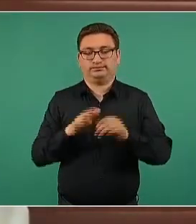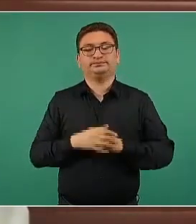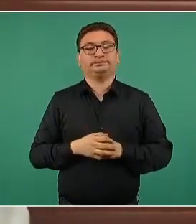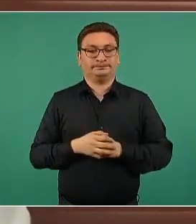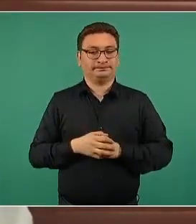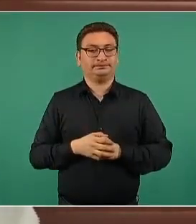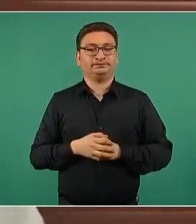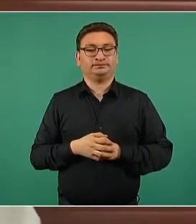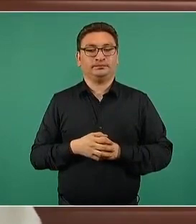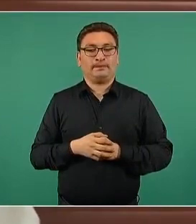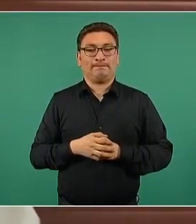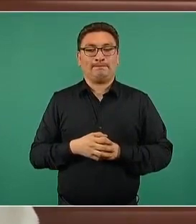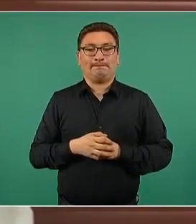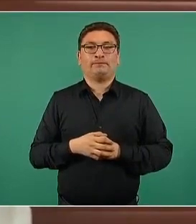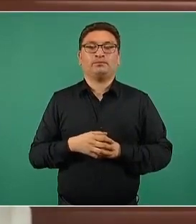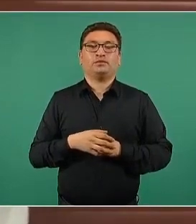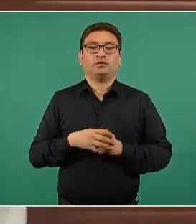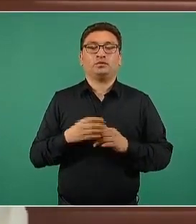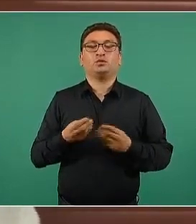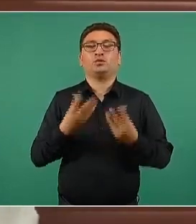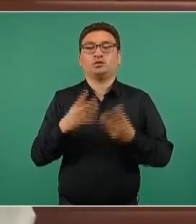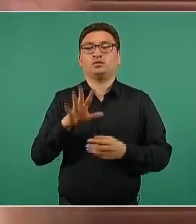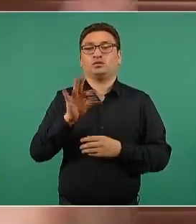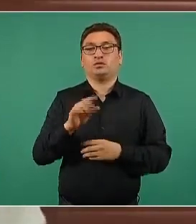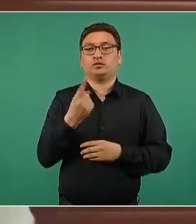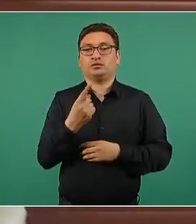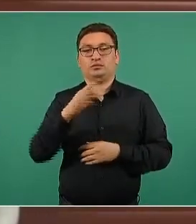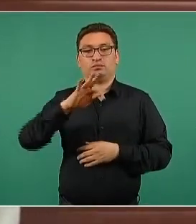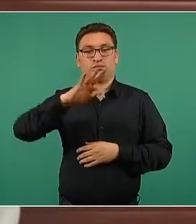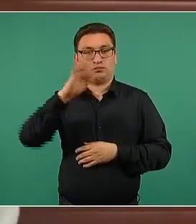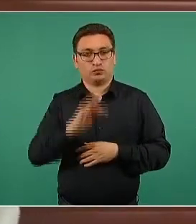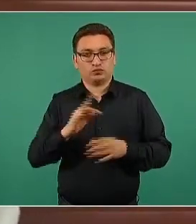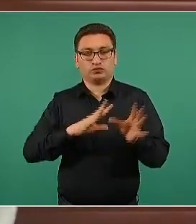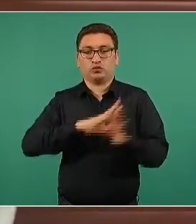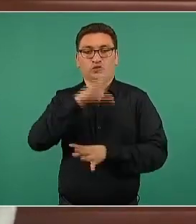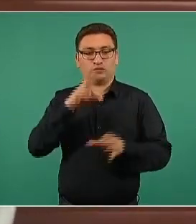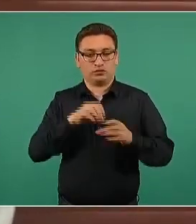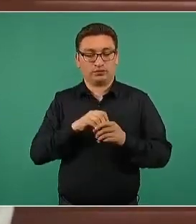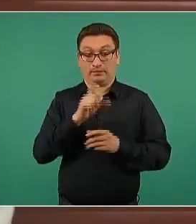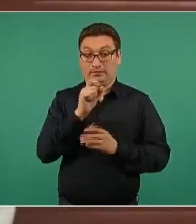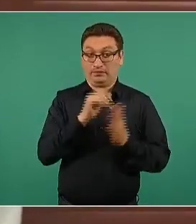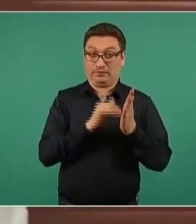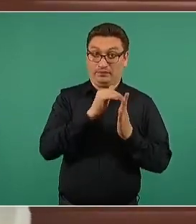esquema completo. Y tenemos 41% de este total de